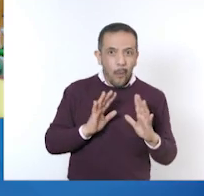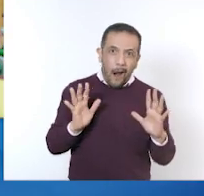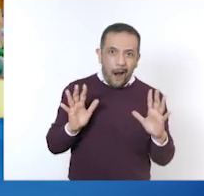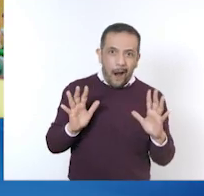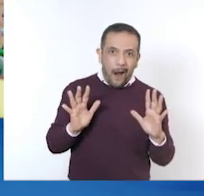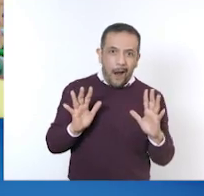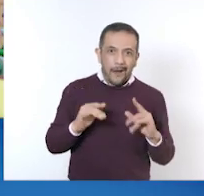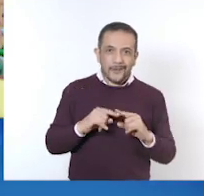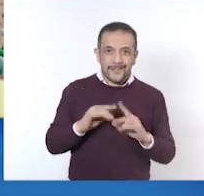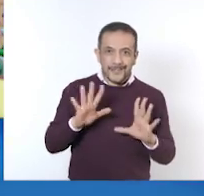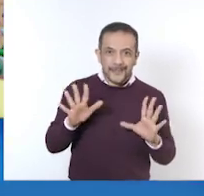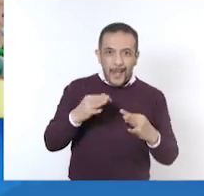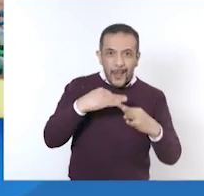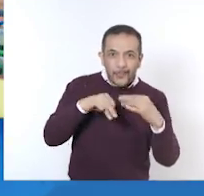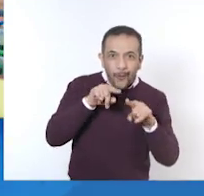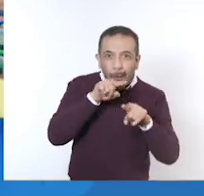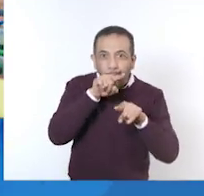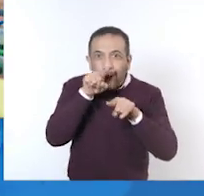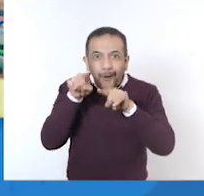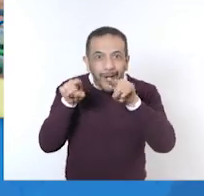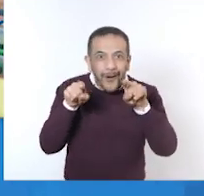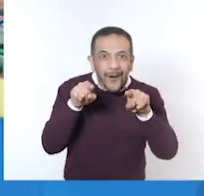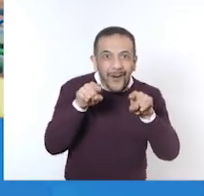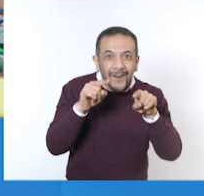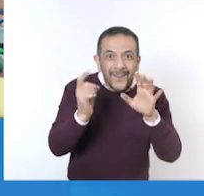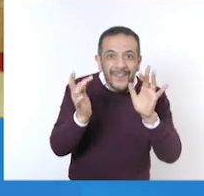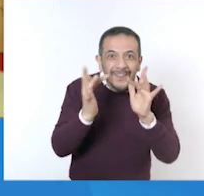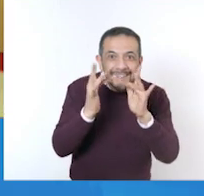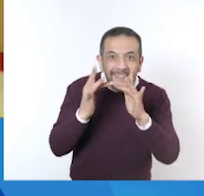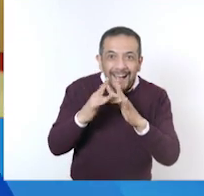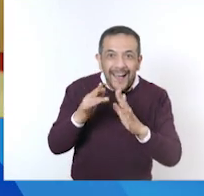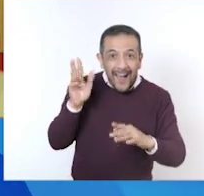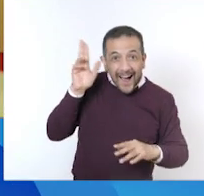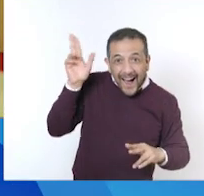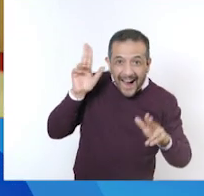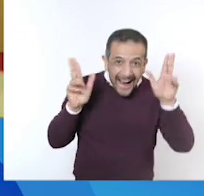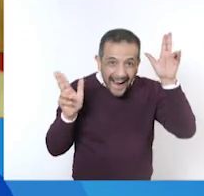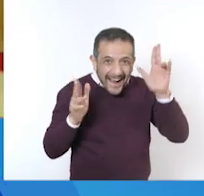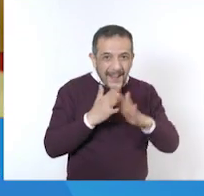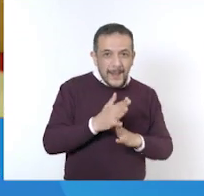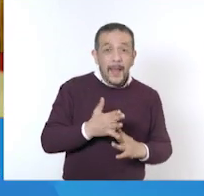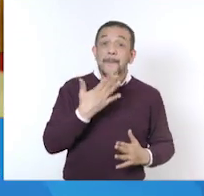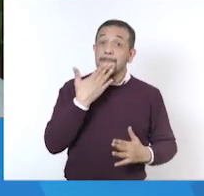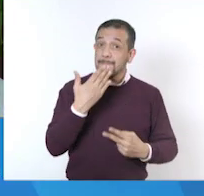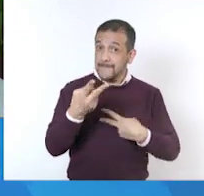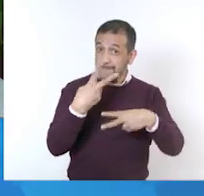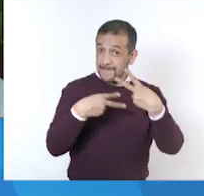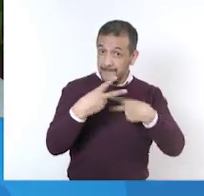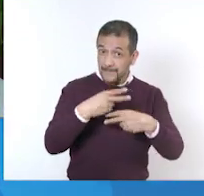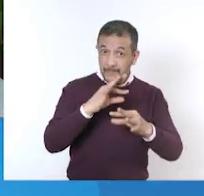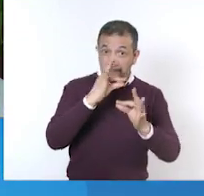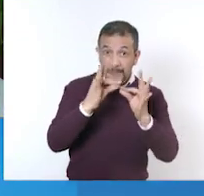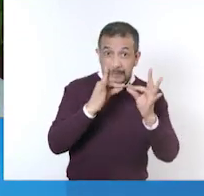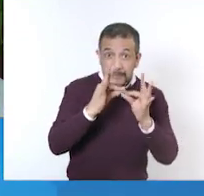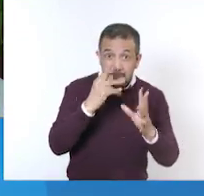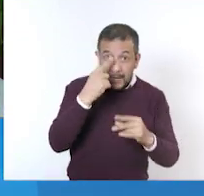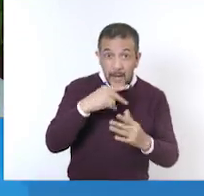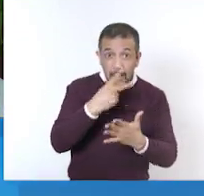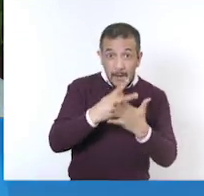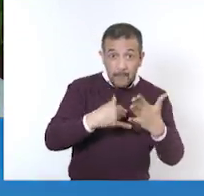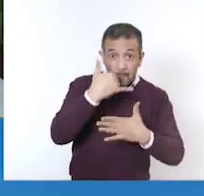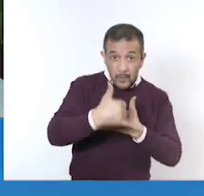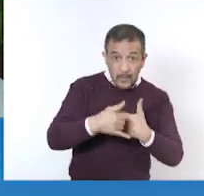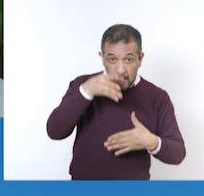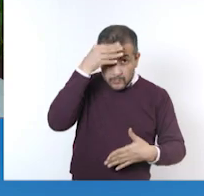¡Guau de perro! ¡Miren! ¡Ya están todos aquí! ¡Jofolafa! ¡Hola! ¡Bienvenidos! ¿Listos para